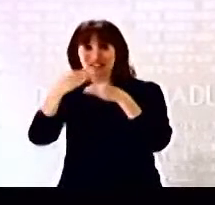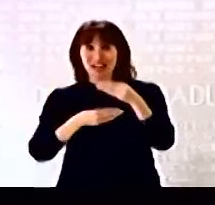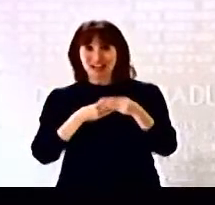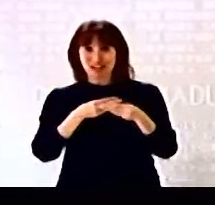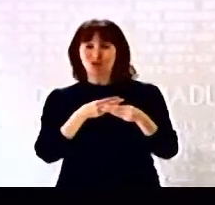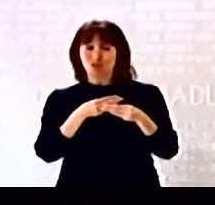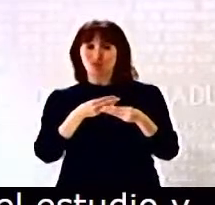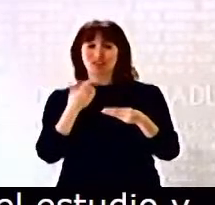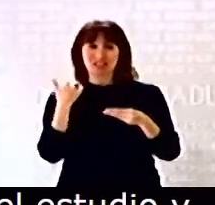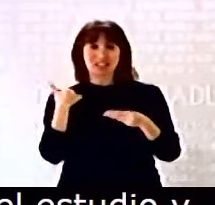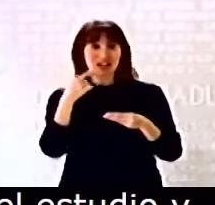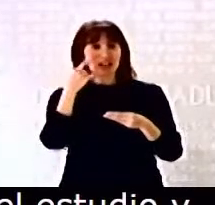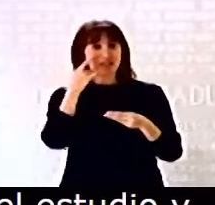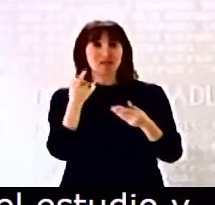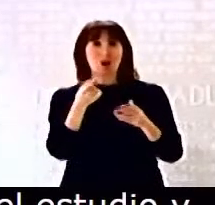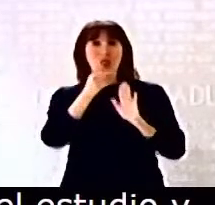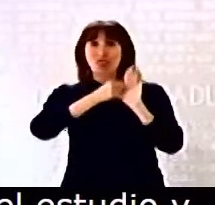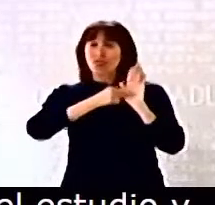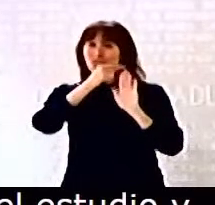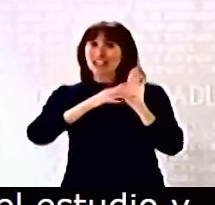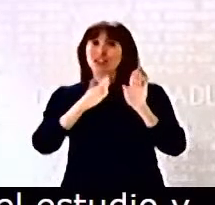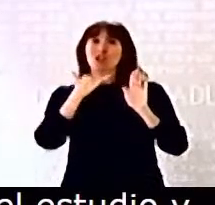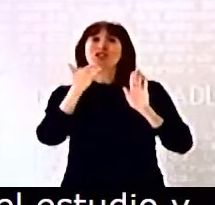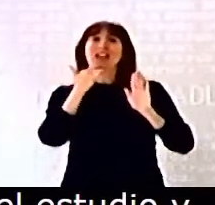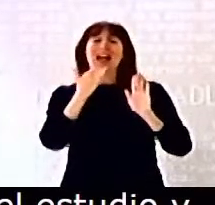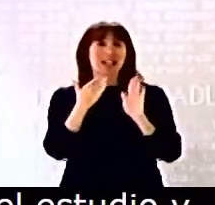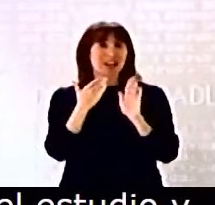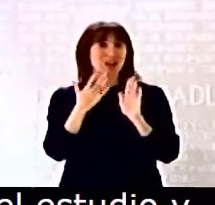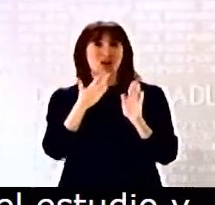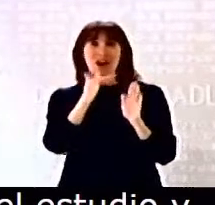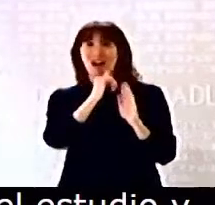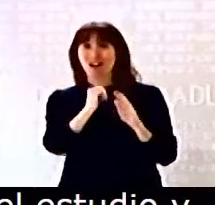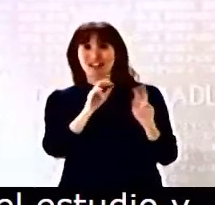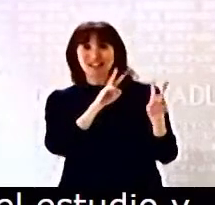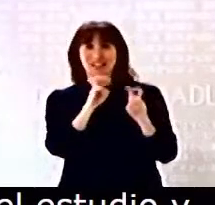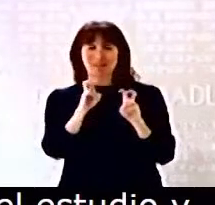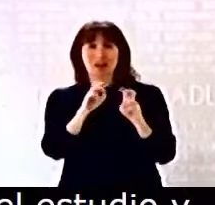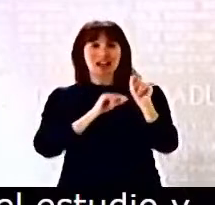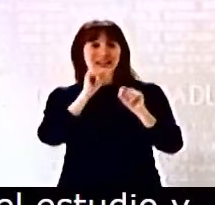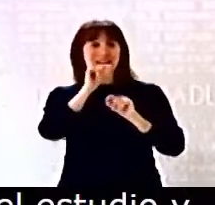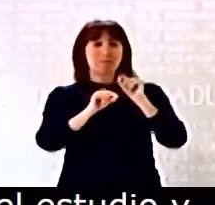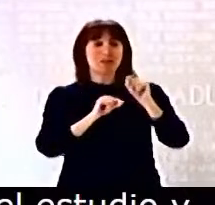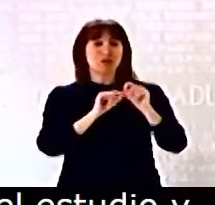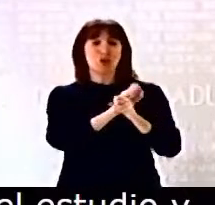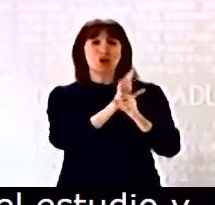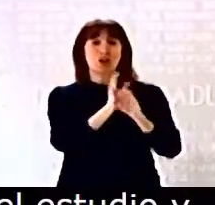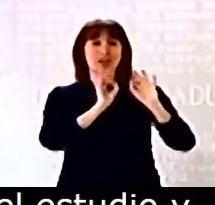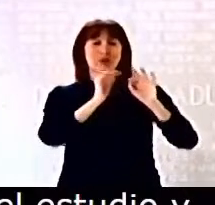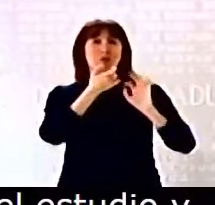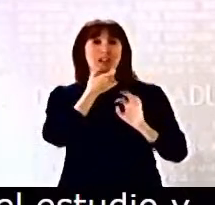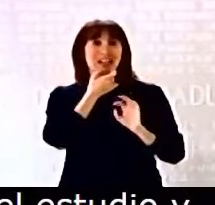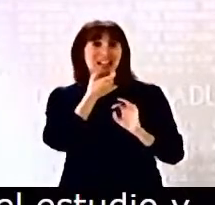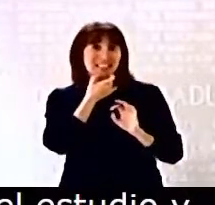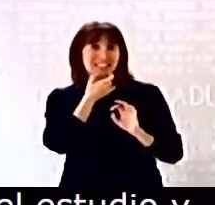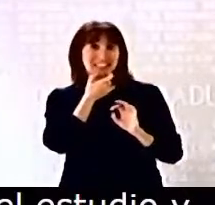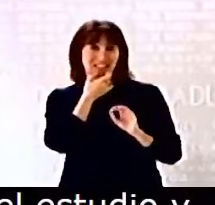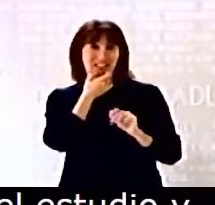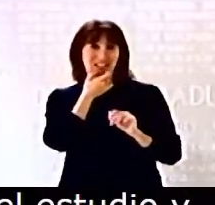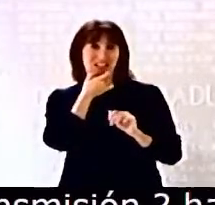ya los primeros datos, cifras acerca de esa transmisión? Ha mencionado áreas donde se puede estar